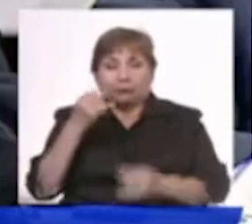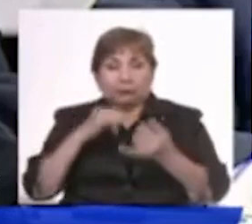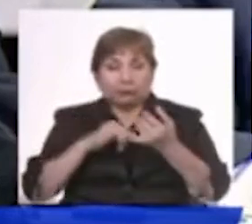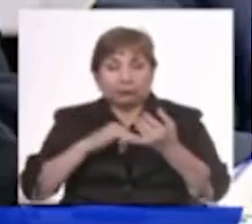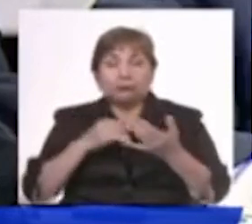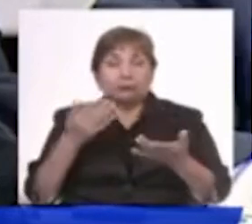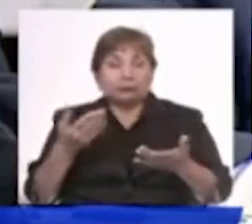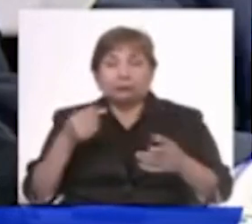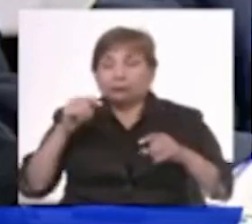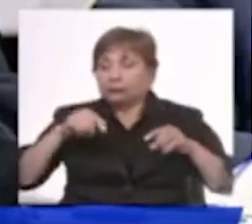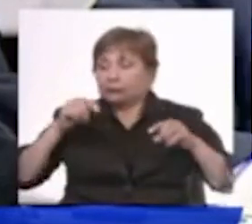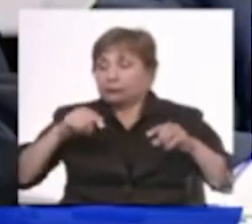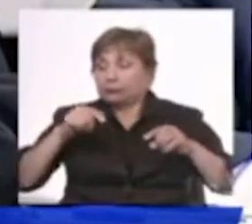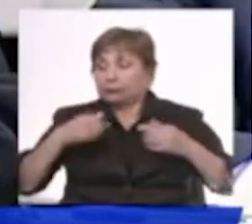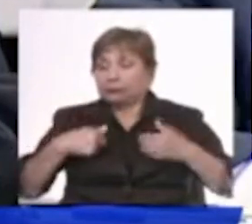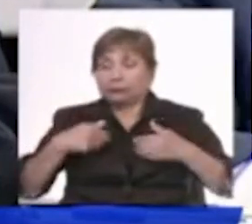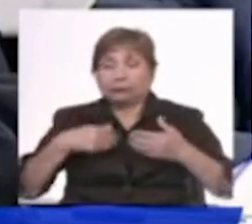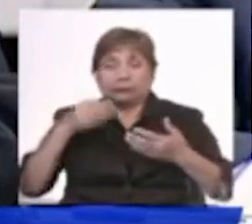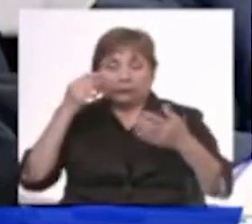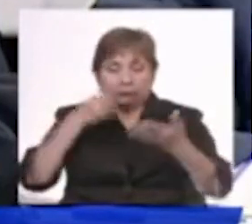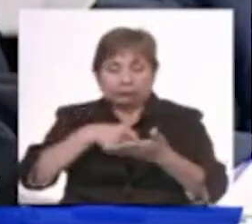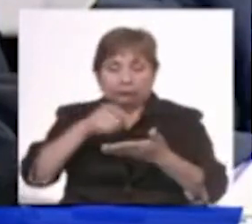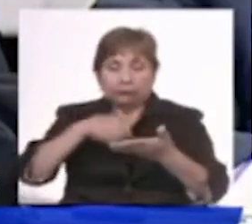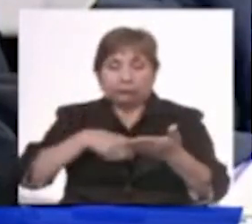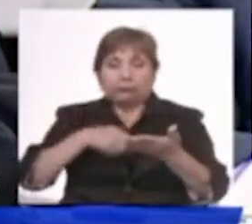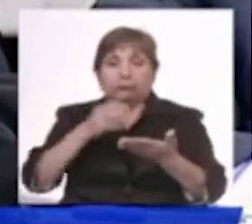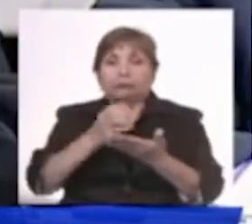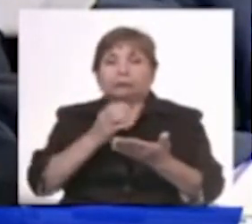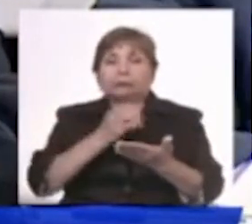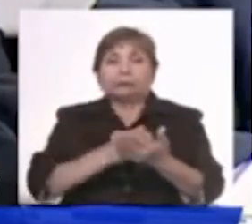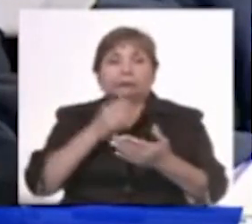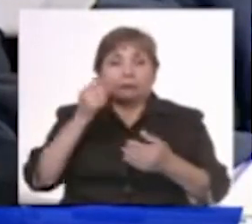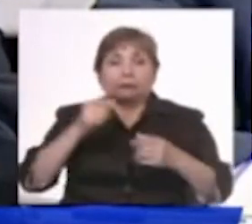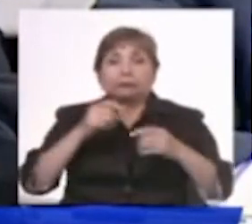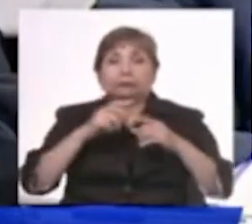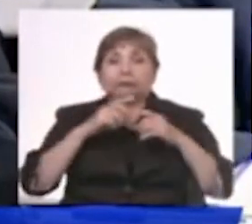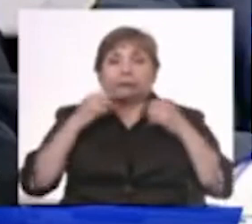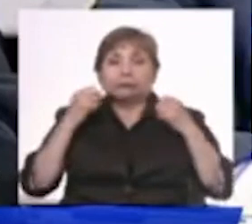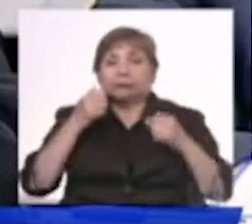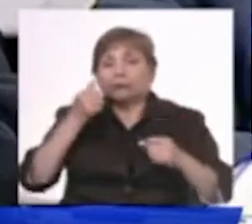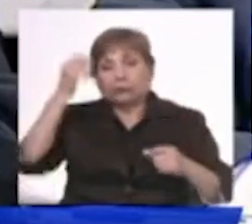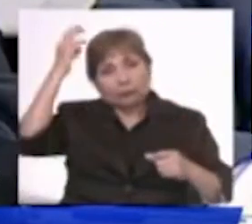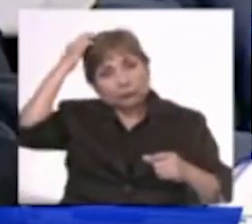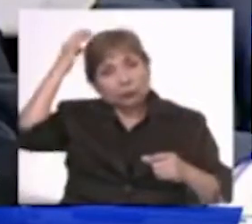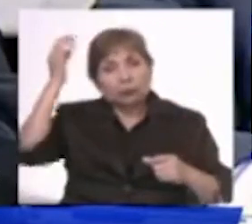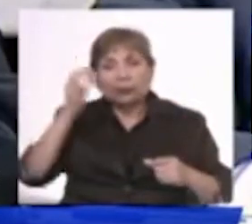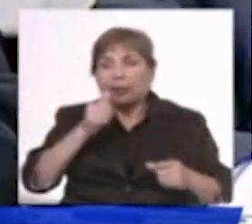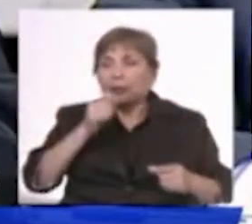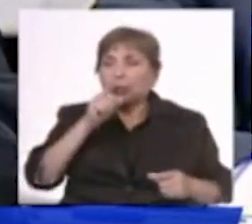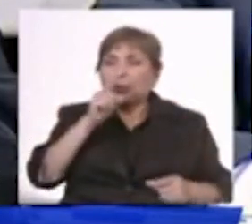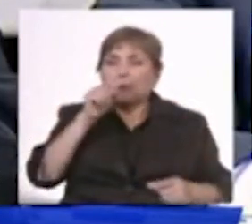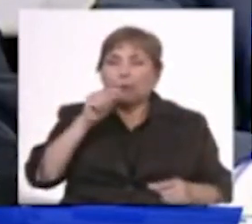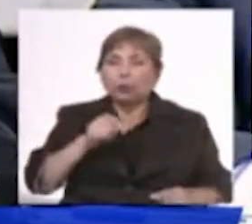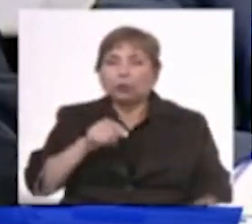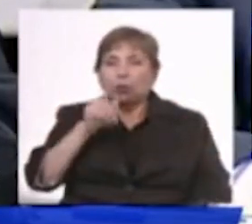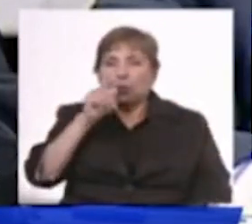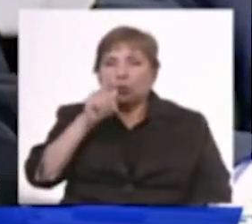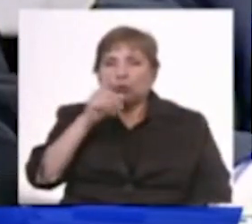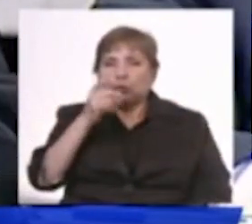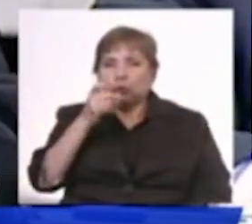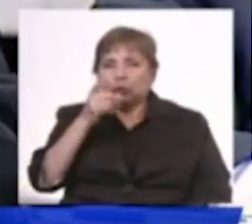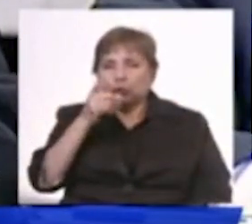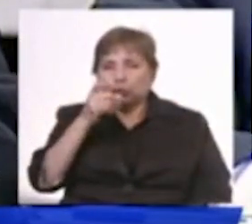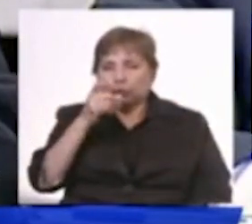nosotros en este convenio que hemos firmado con el arzobispado, el costo es de 1.1